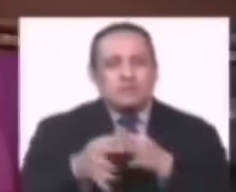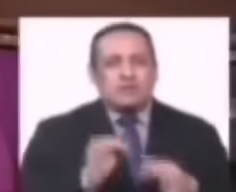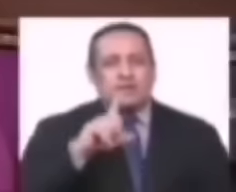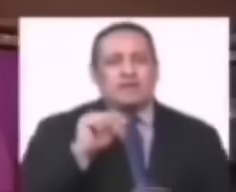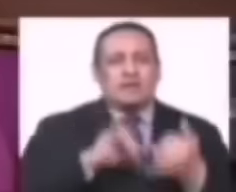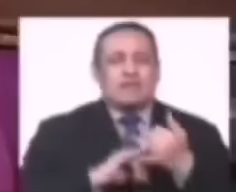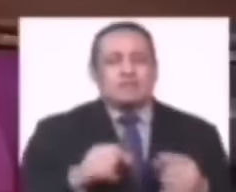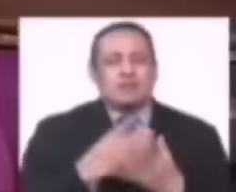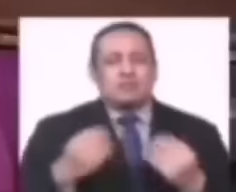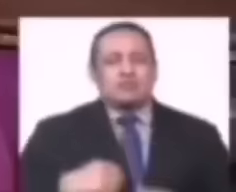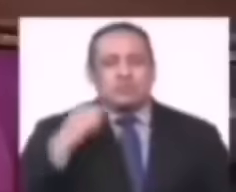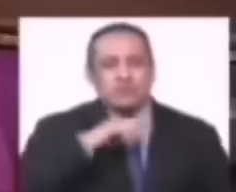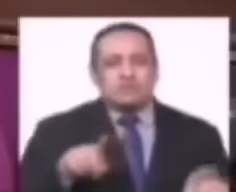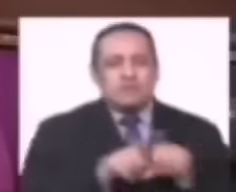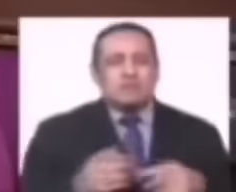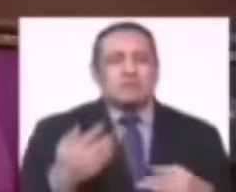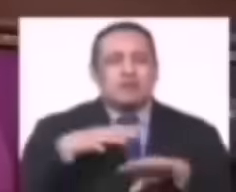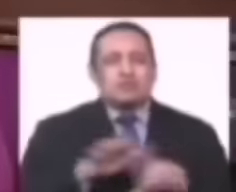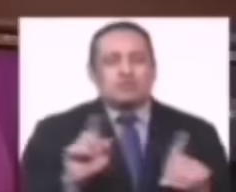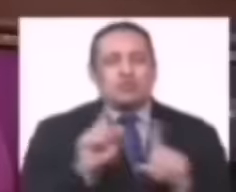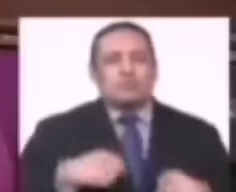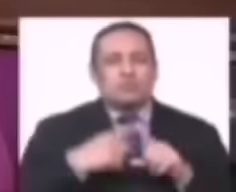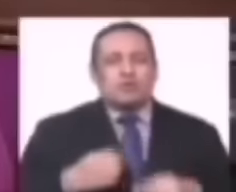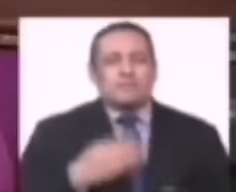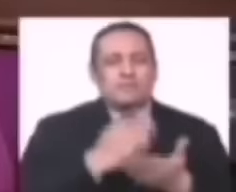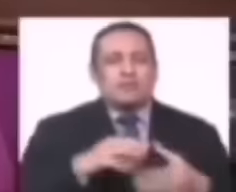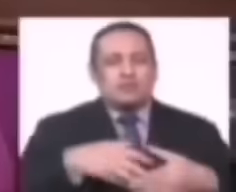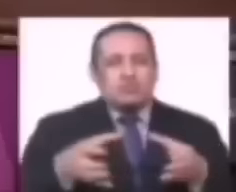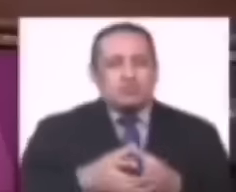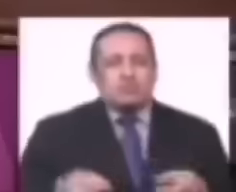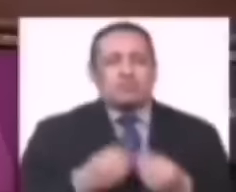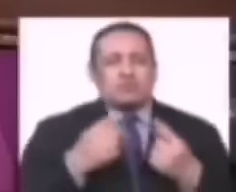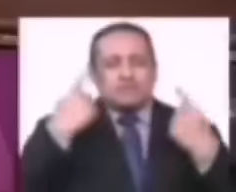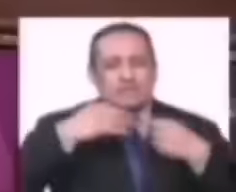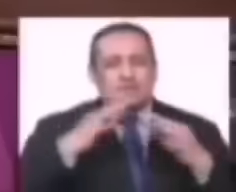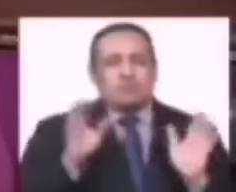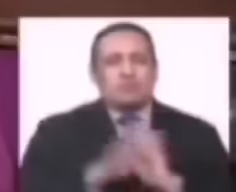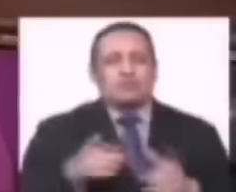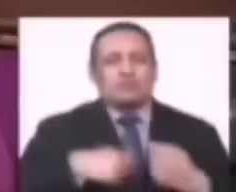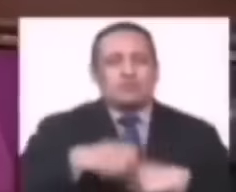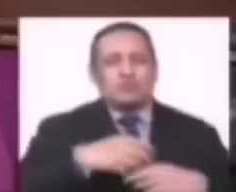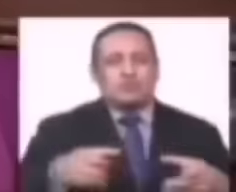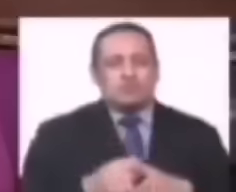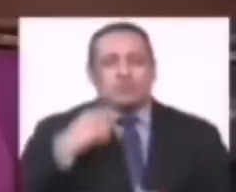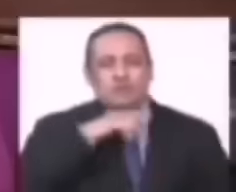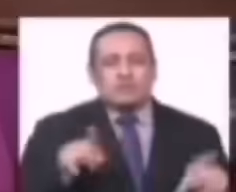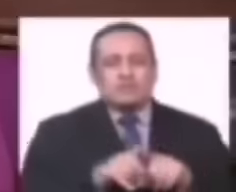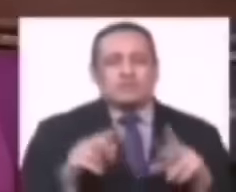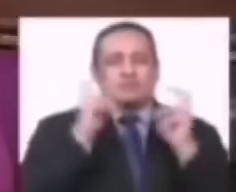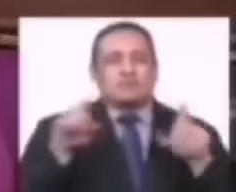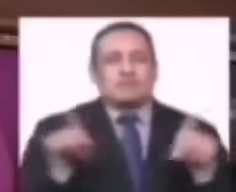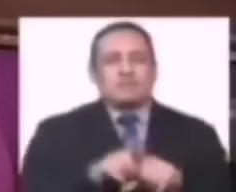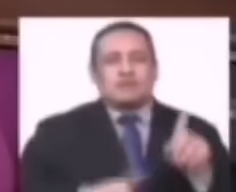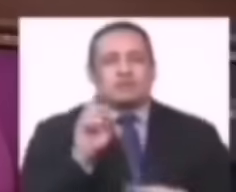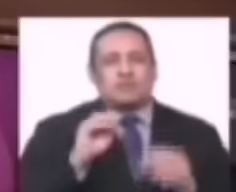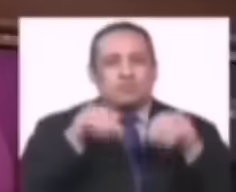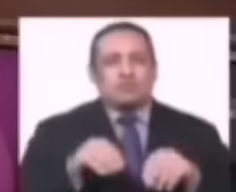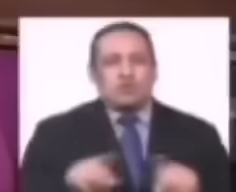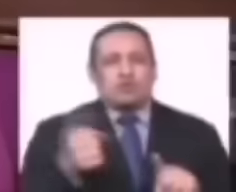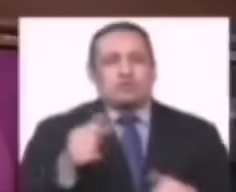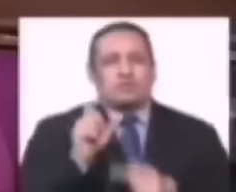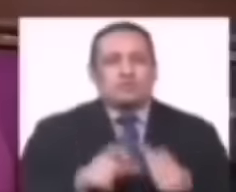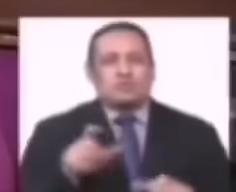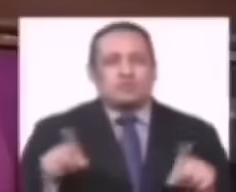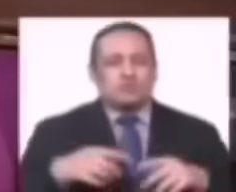para muchas mujeres, y me incluyo, no porque sea parte de un lobby. Porque si yo fuera parte de un lobby feminista, habría puesto el tema. Quienes han puesto el tema son otras personas,